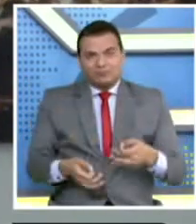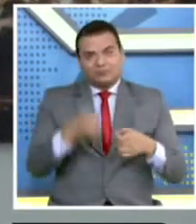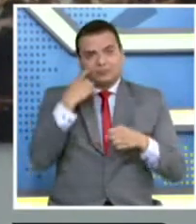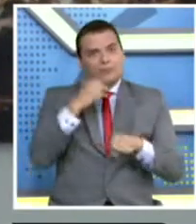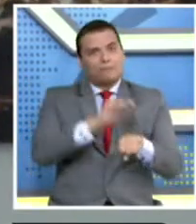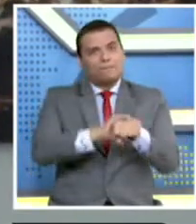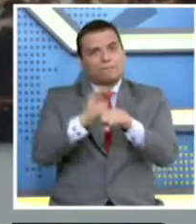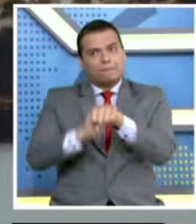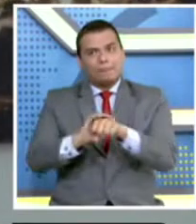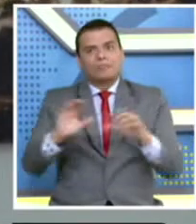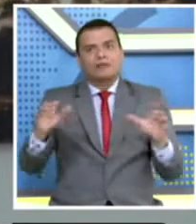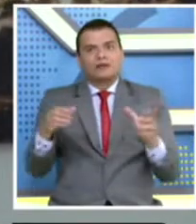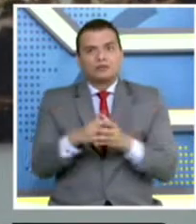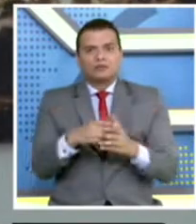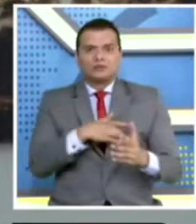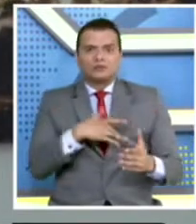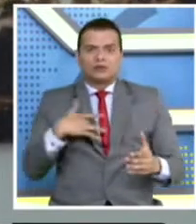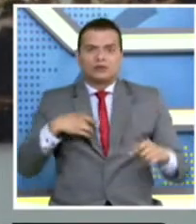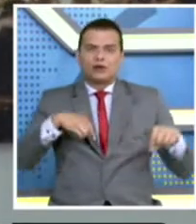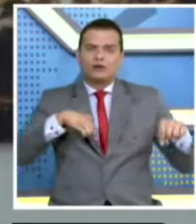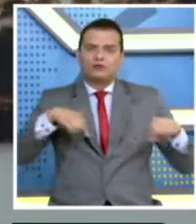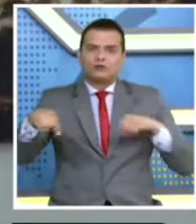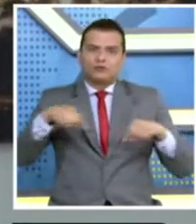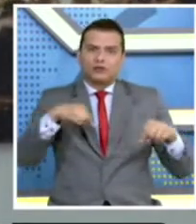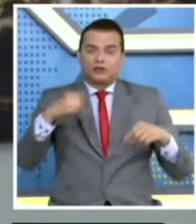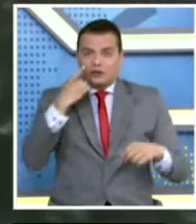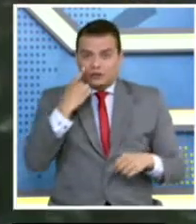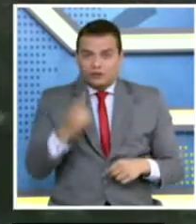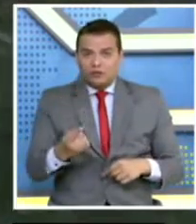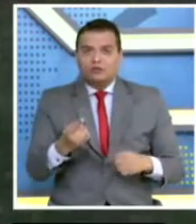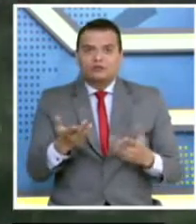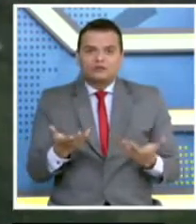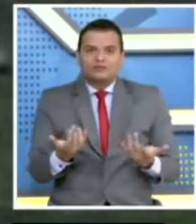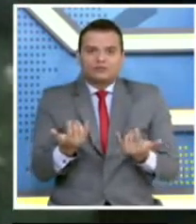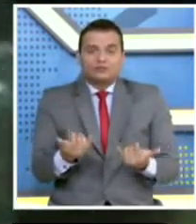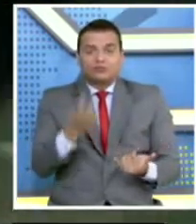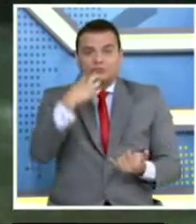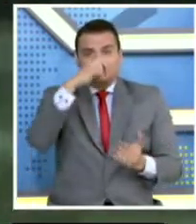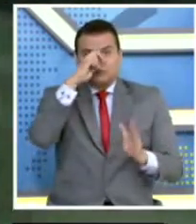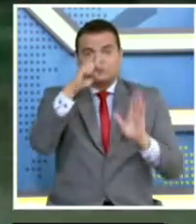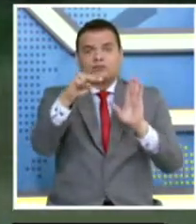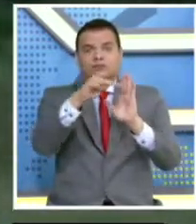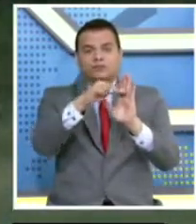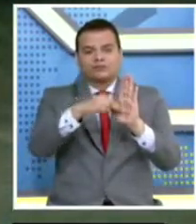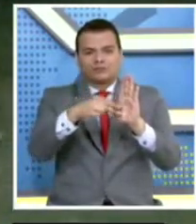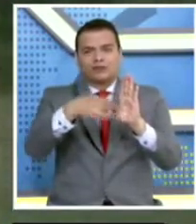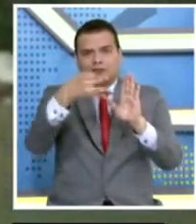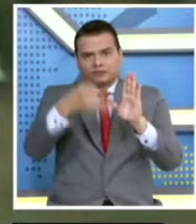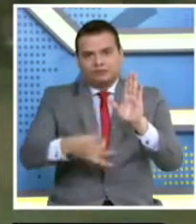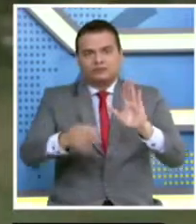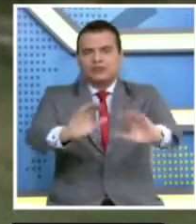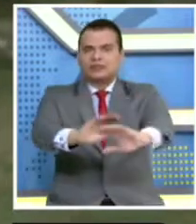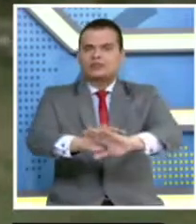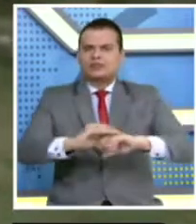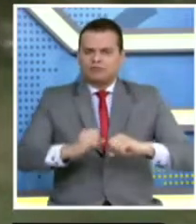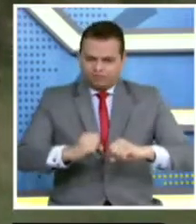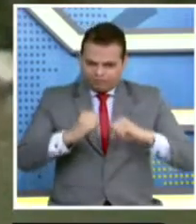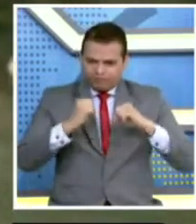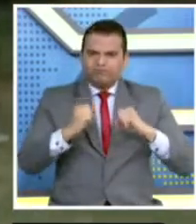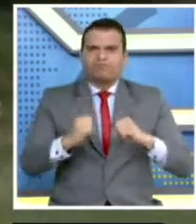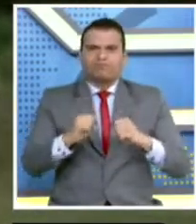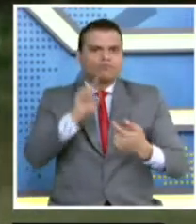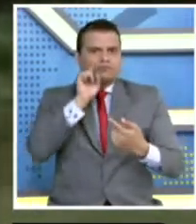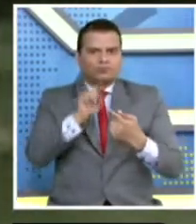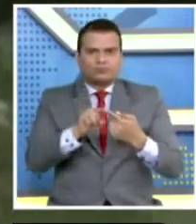hecho las autoridades de salud y pues tenemos que proceder con normas un poco más rígidas y un poco más fuertes a